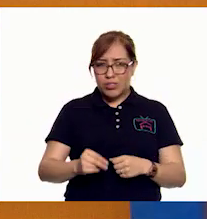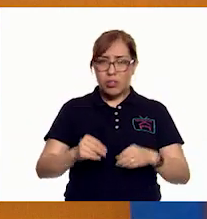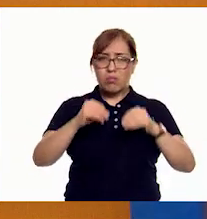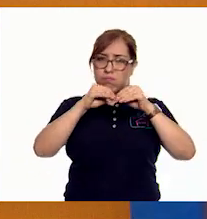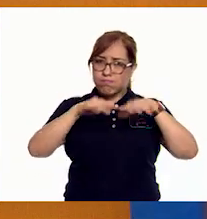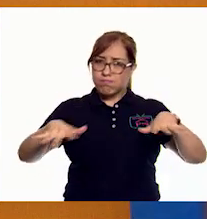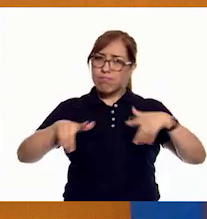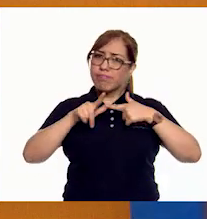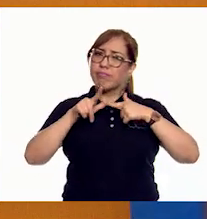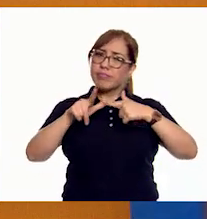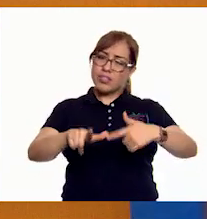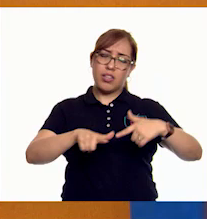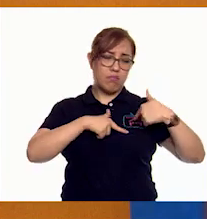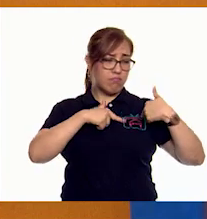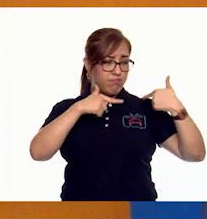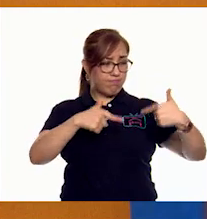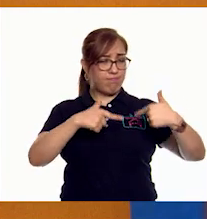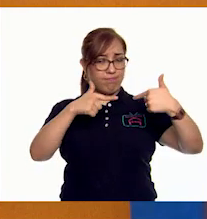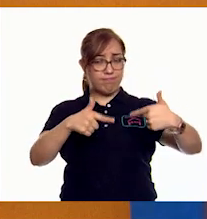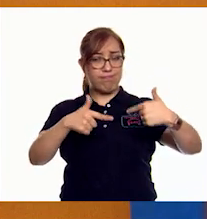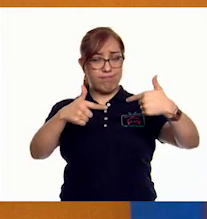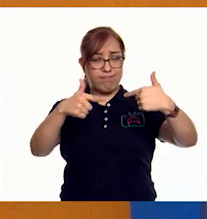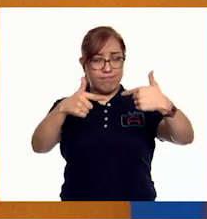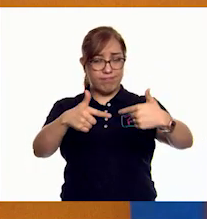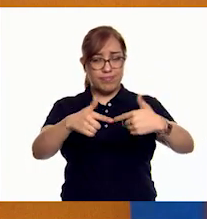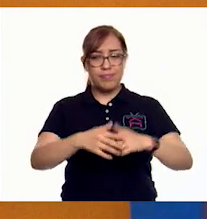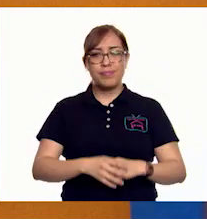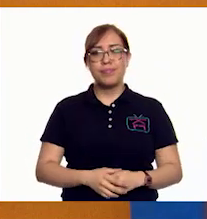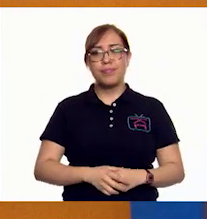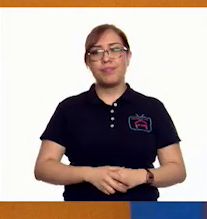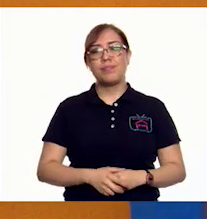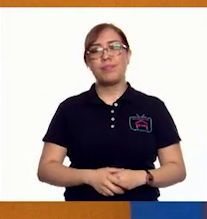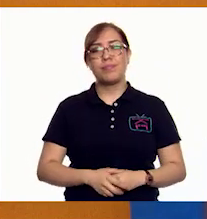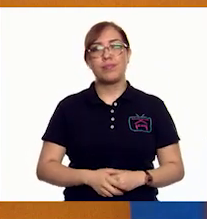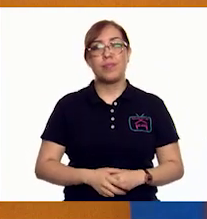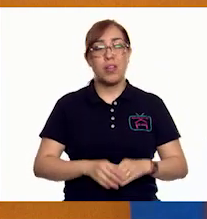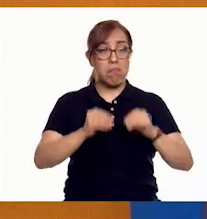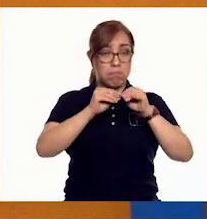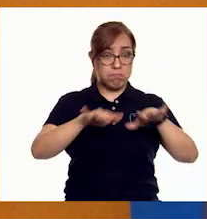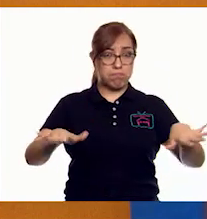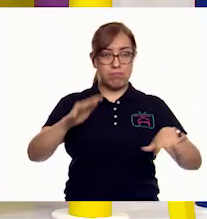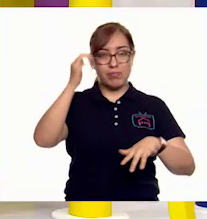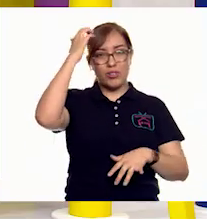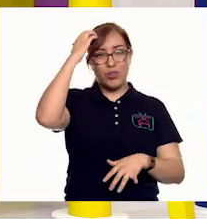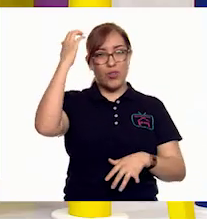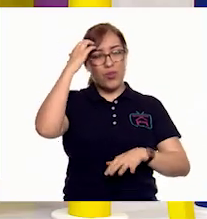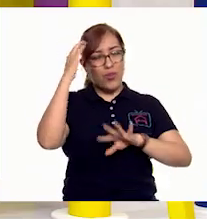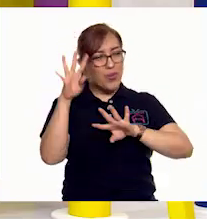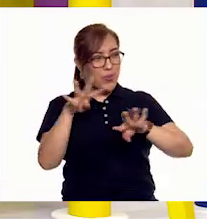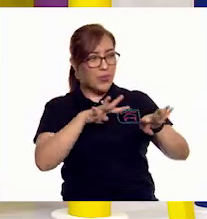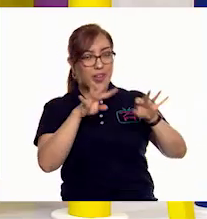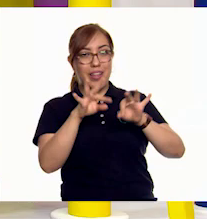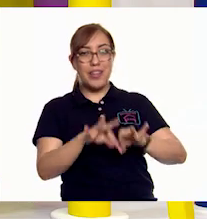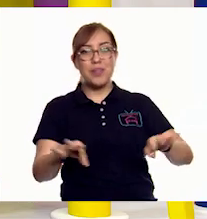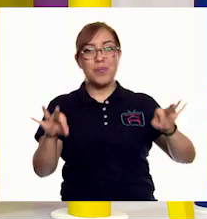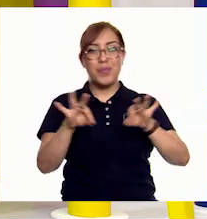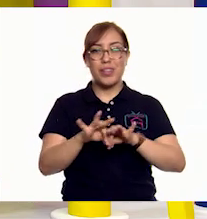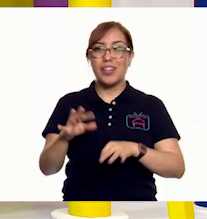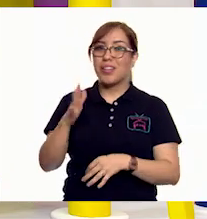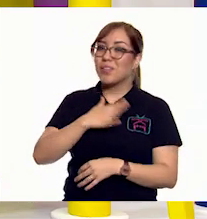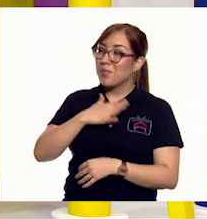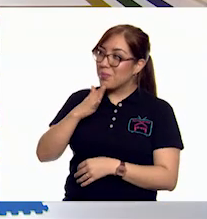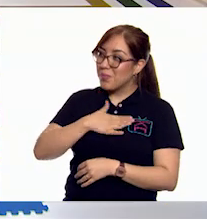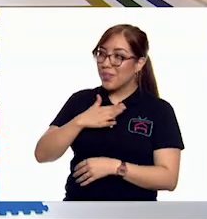que si no las transmitimos de generación en generación, no van a poderse dar a conocer. No, y eso no hay que dejar que ocurra. Bueno, tenemos